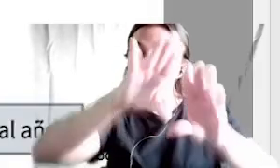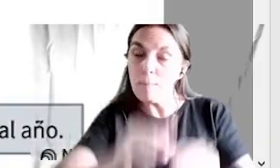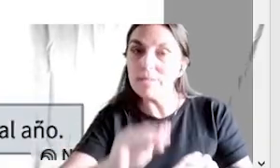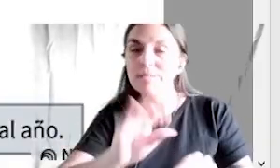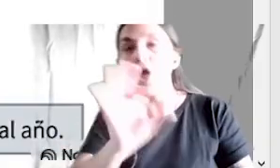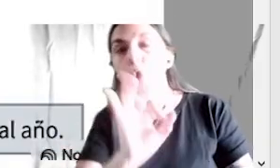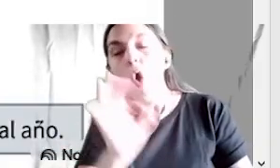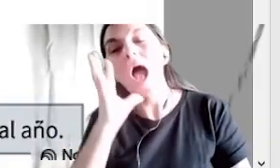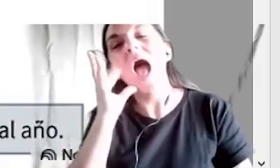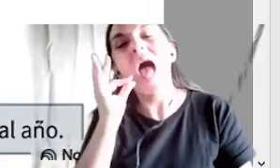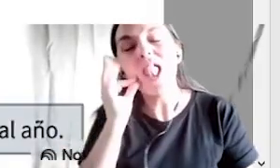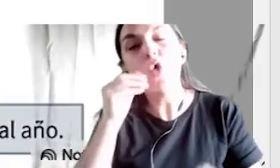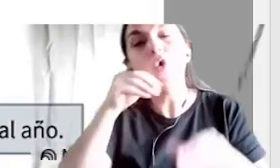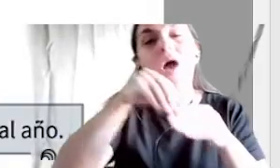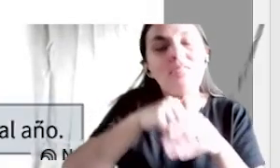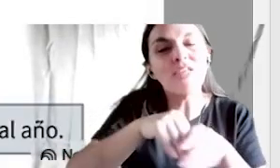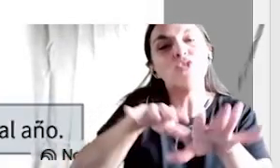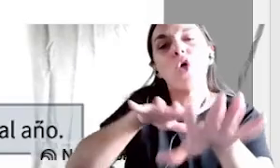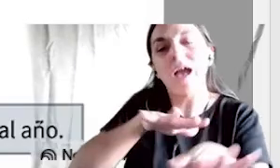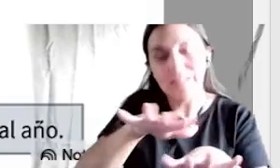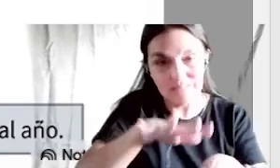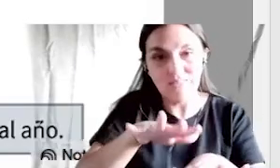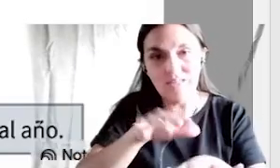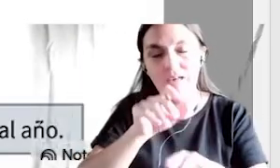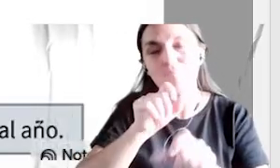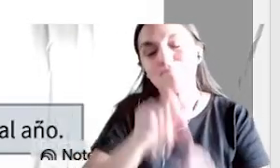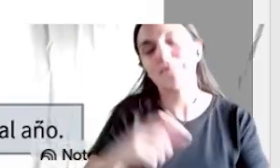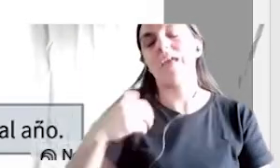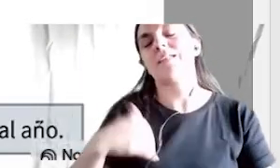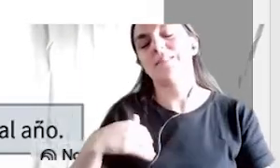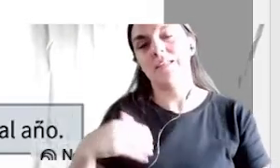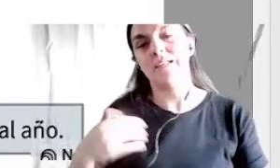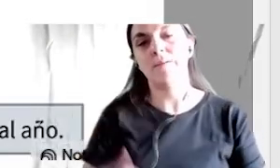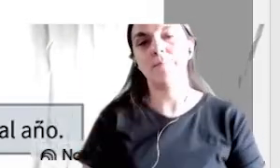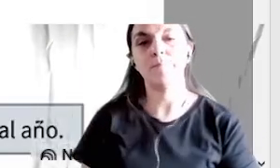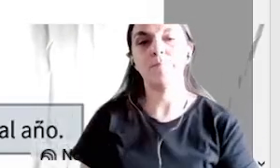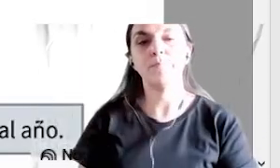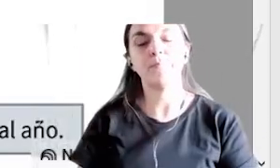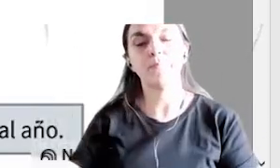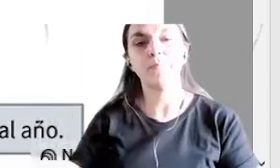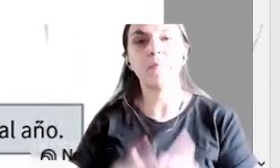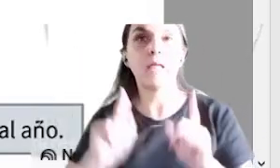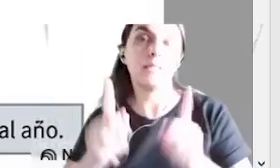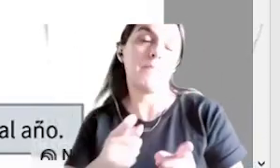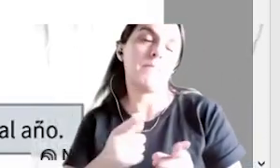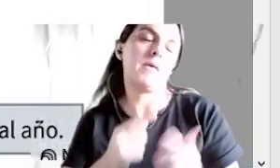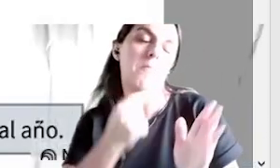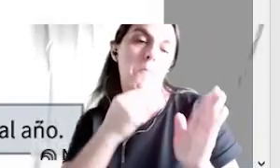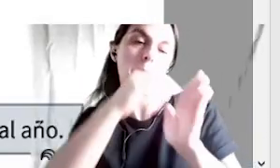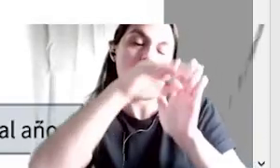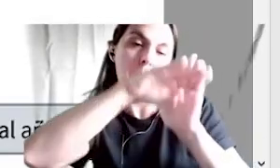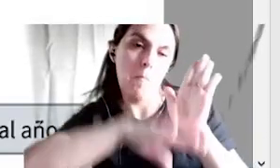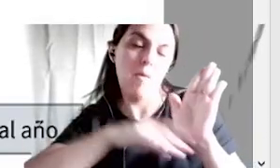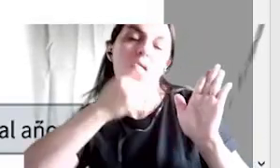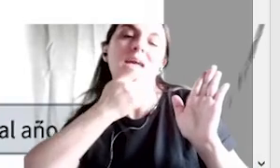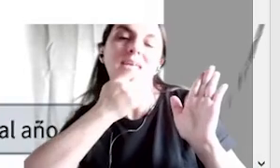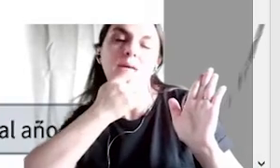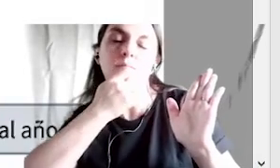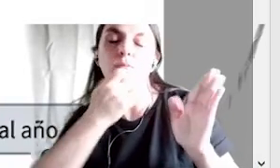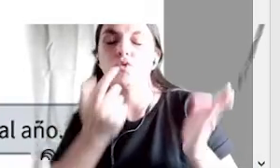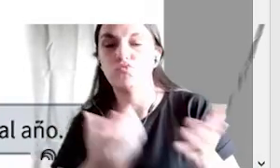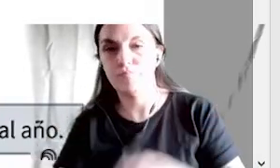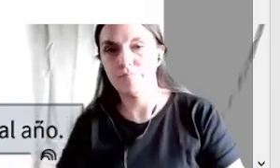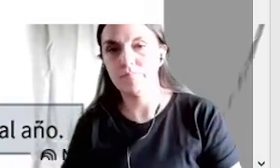una actividad en el territorio argentino. Y después se ejemplifica como un